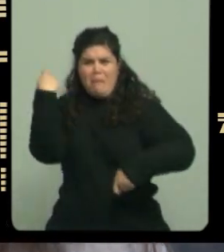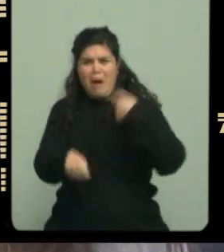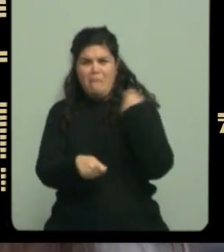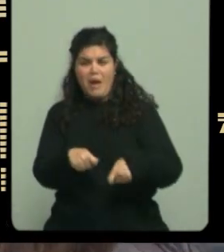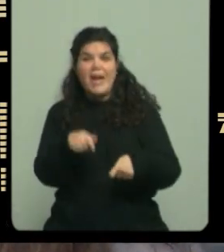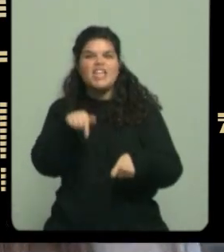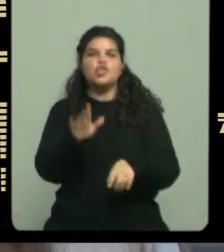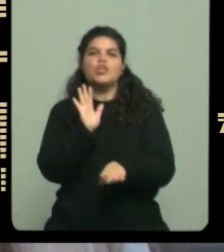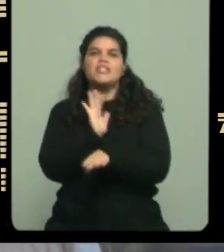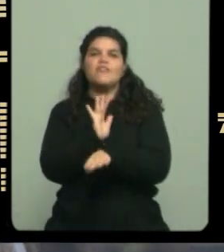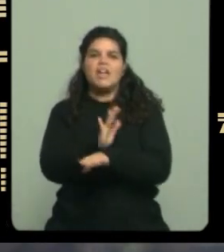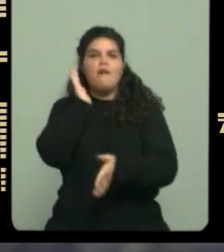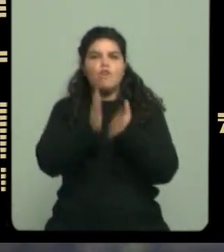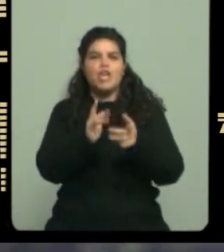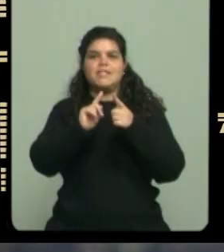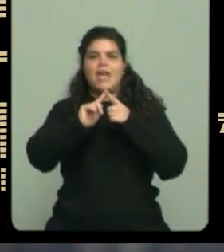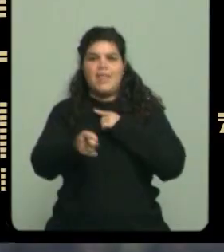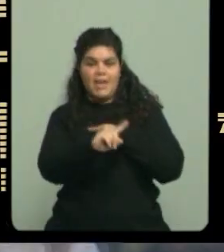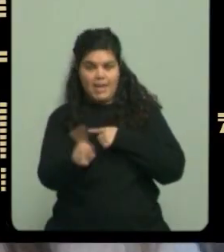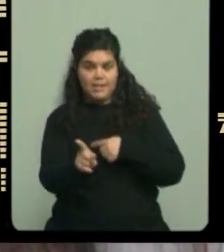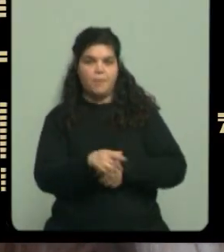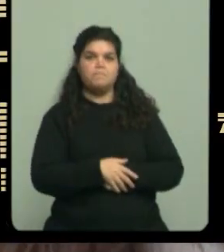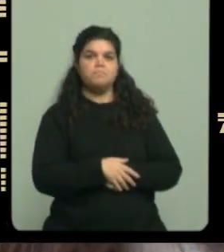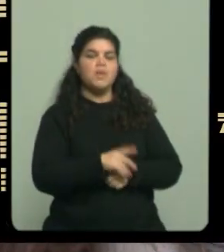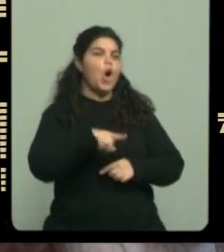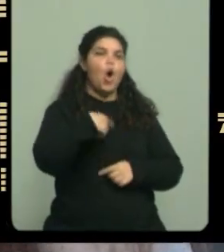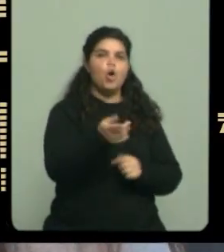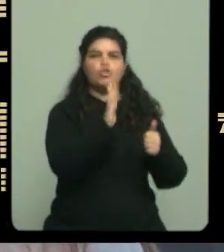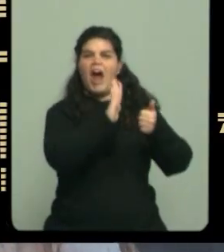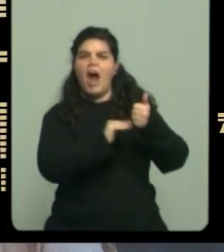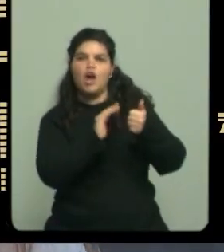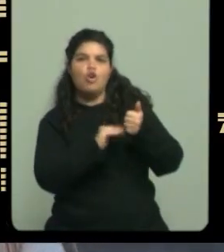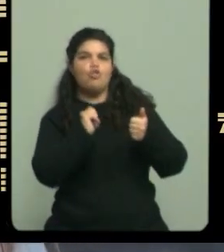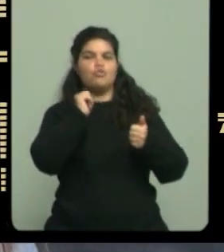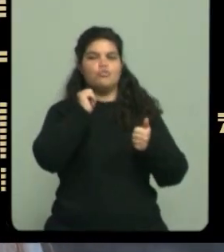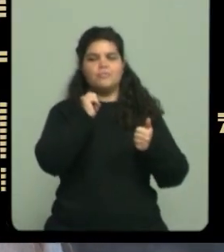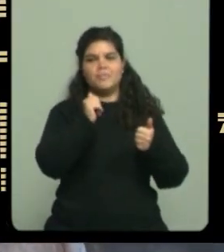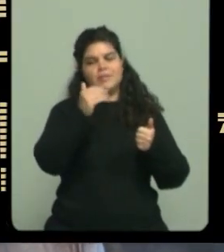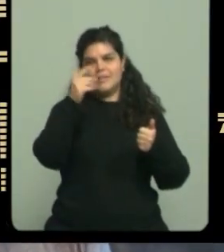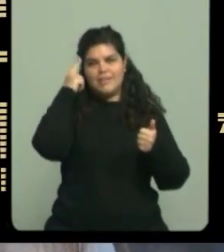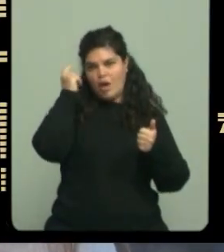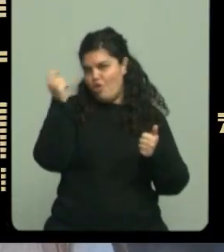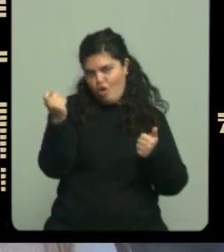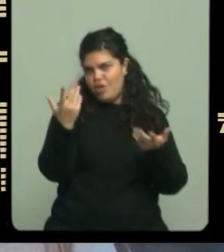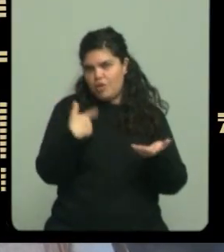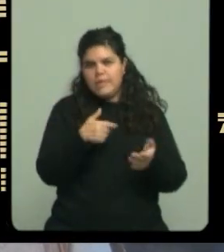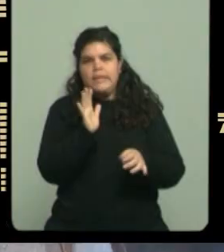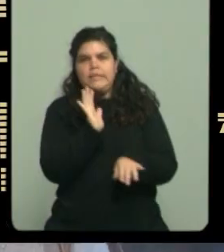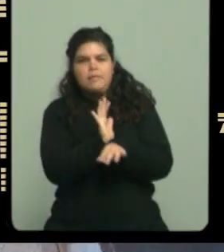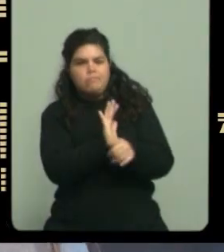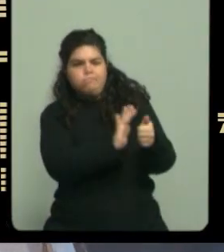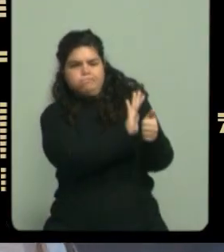no golpear, por ejemplo. Puede ser también por acoso psicológico, esto de hostigar,